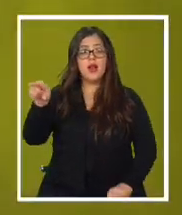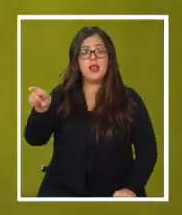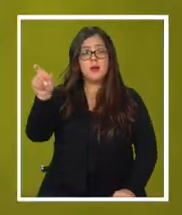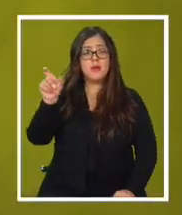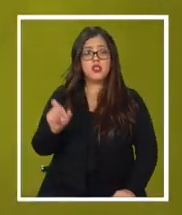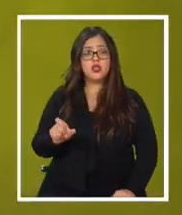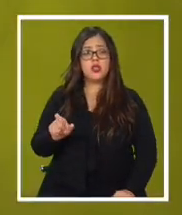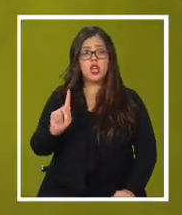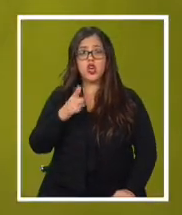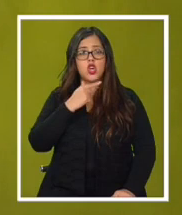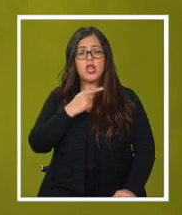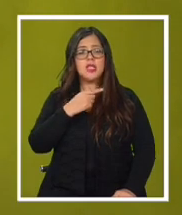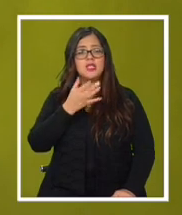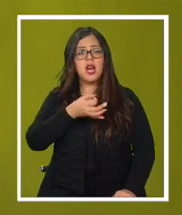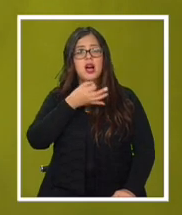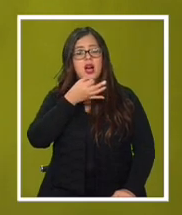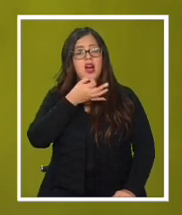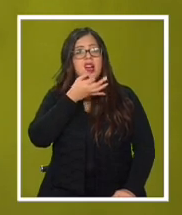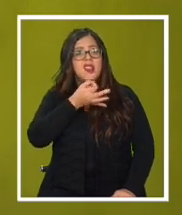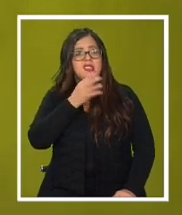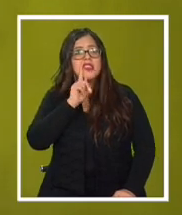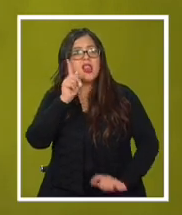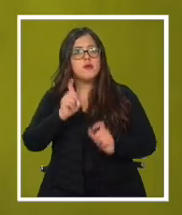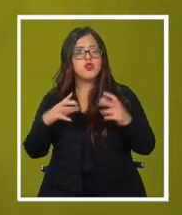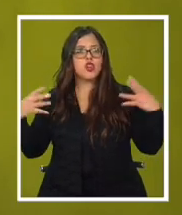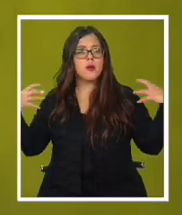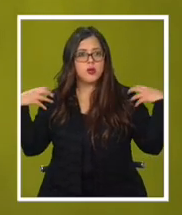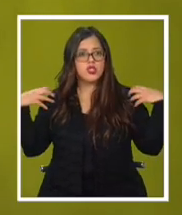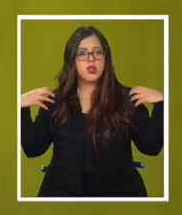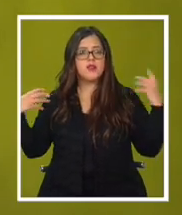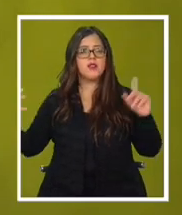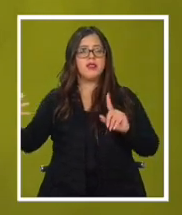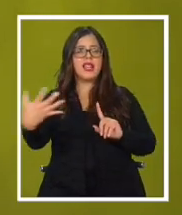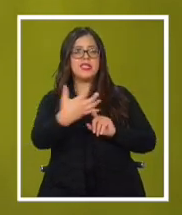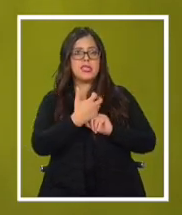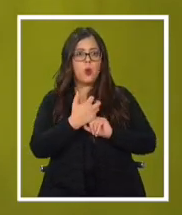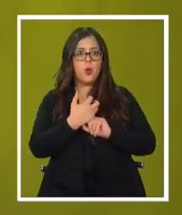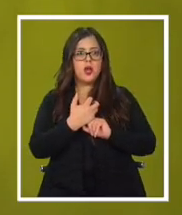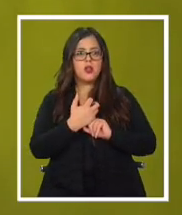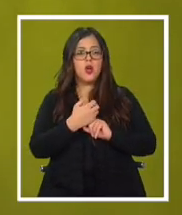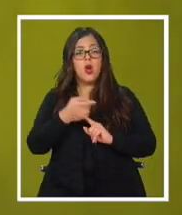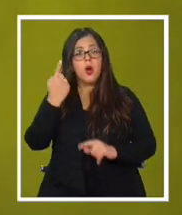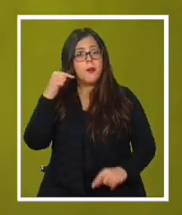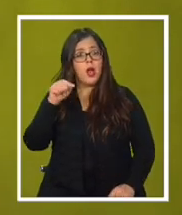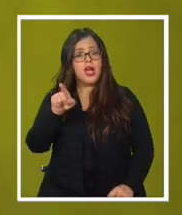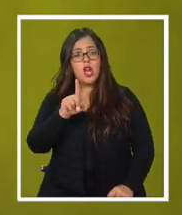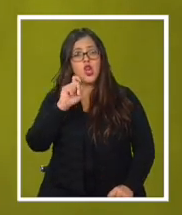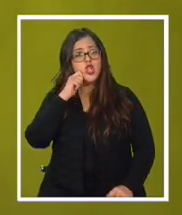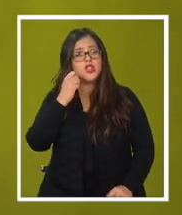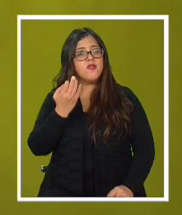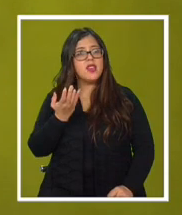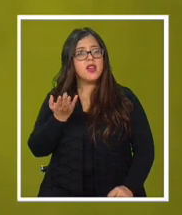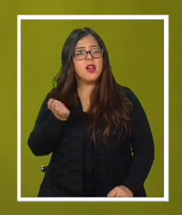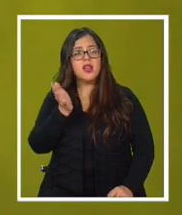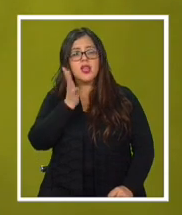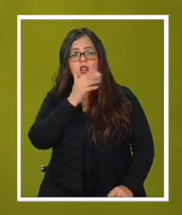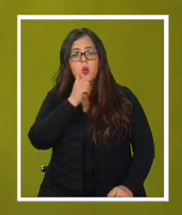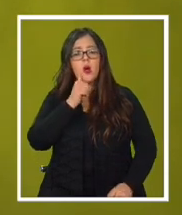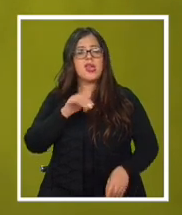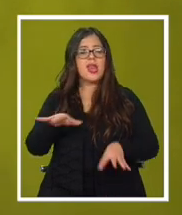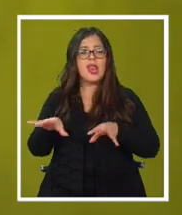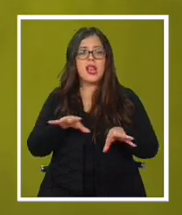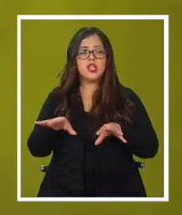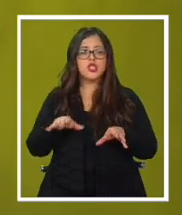de las personas que fueron sus secuestradores lo que no significa que no realicen acciones